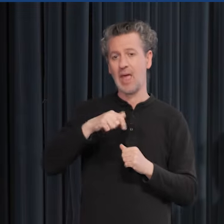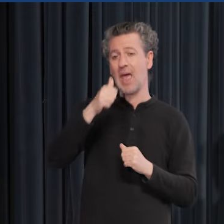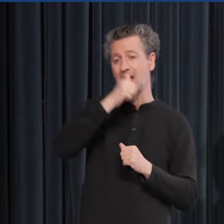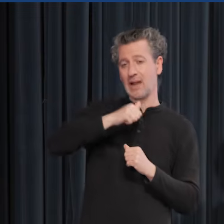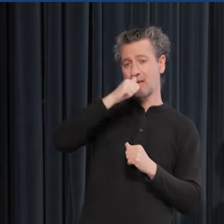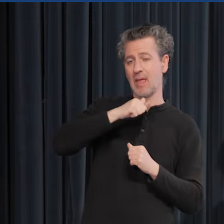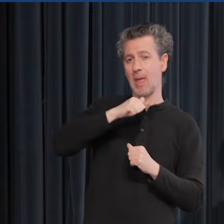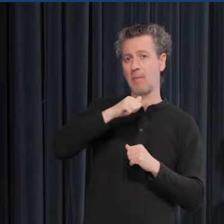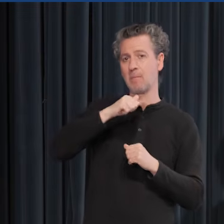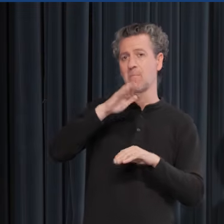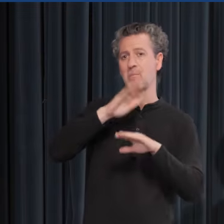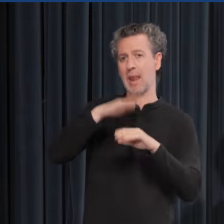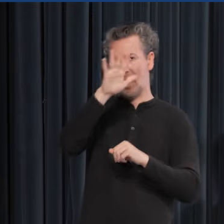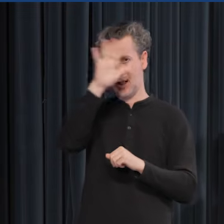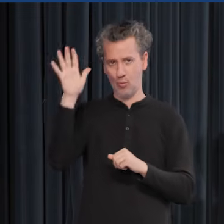calor.